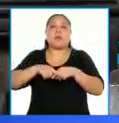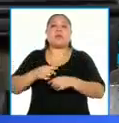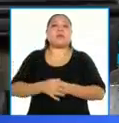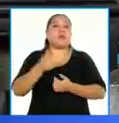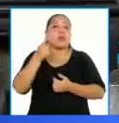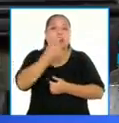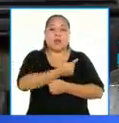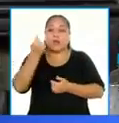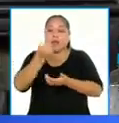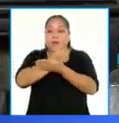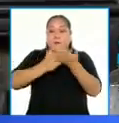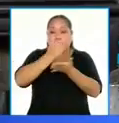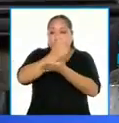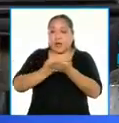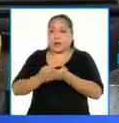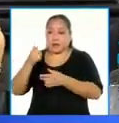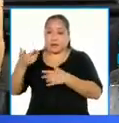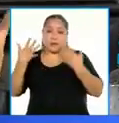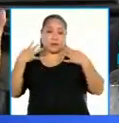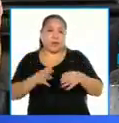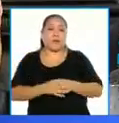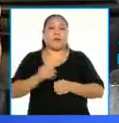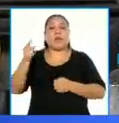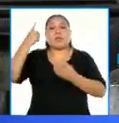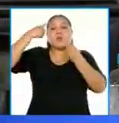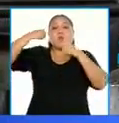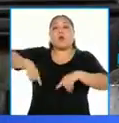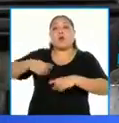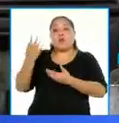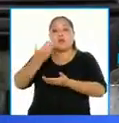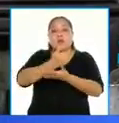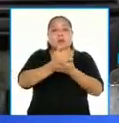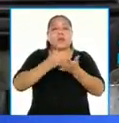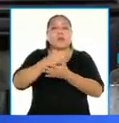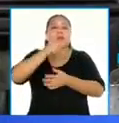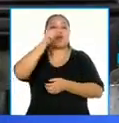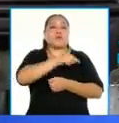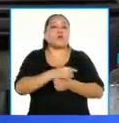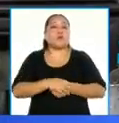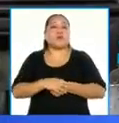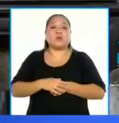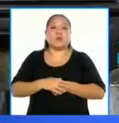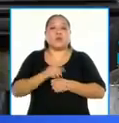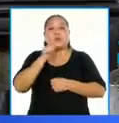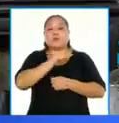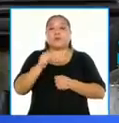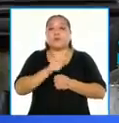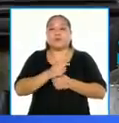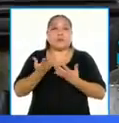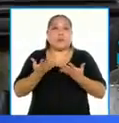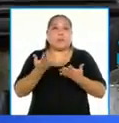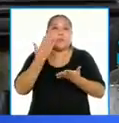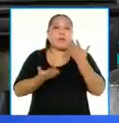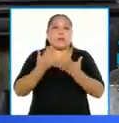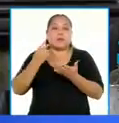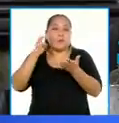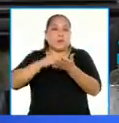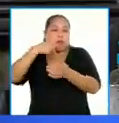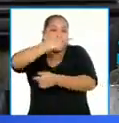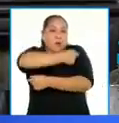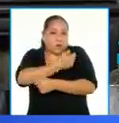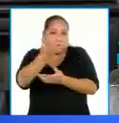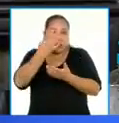que las partes liberen. Las cláusulas son acuerdo entre las partes, ¿no? Si en determinado momento, yo creo que a modo que haya más vacunas